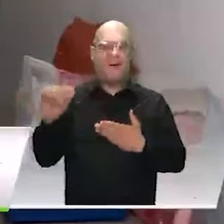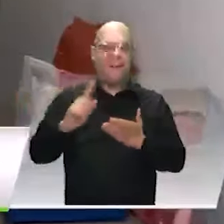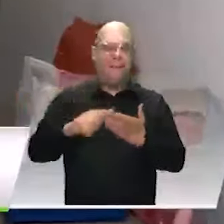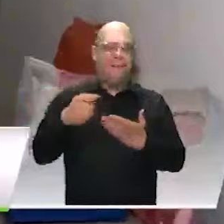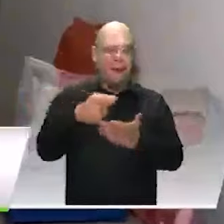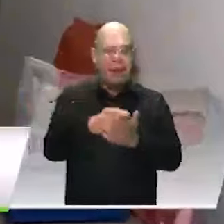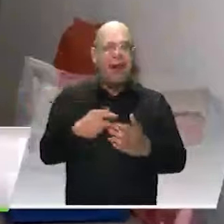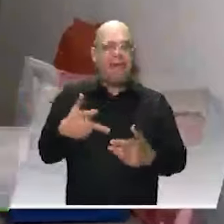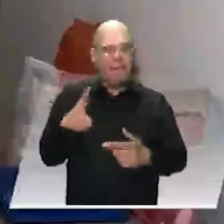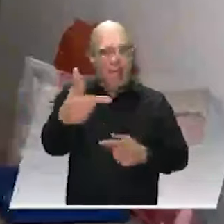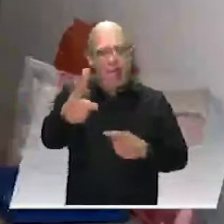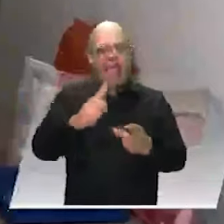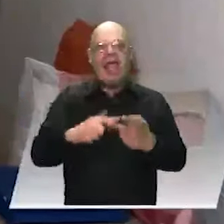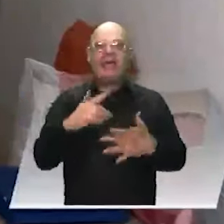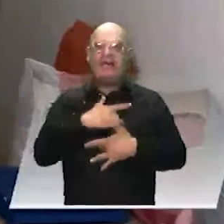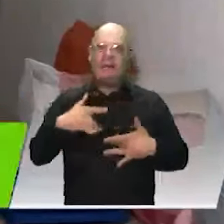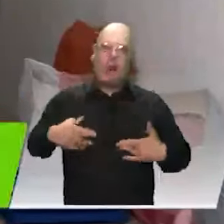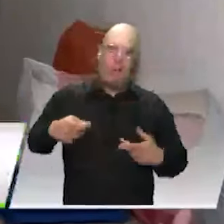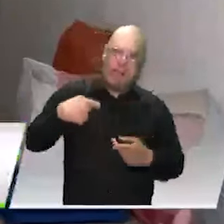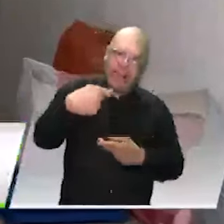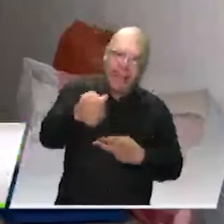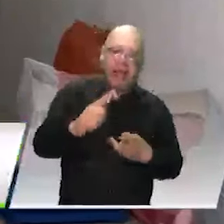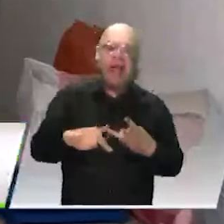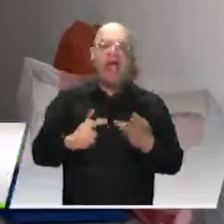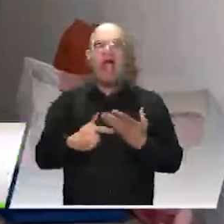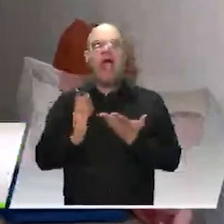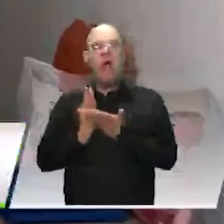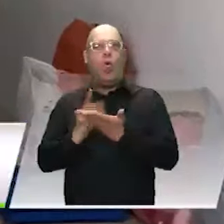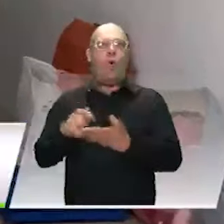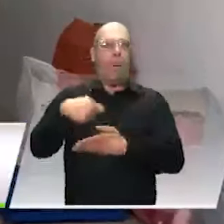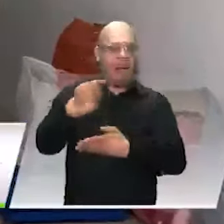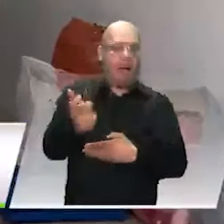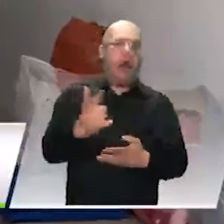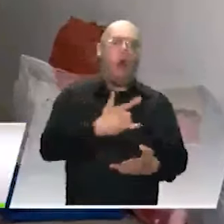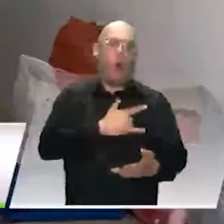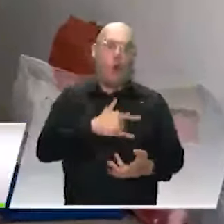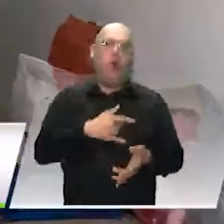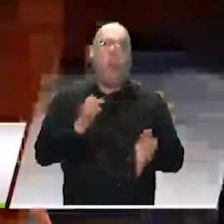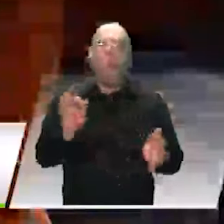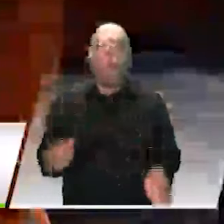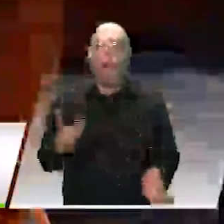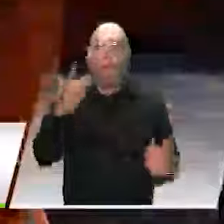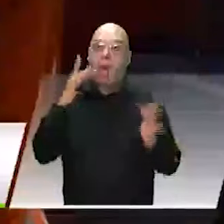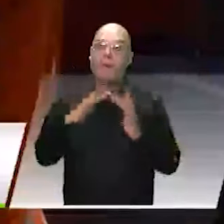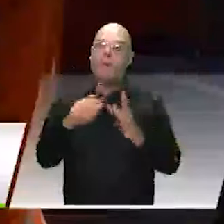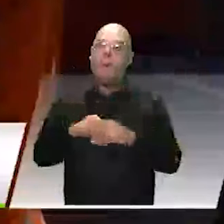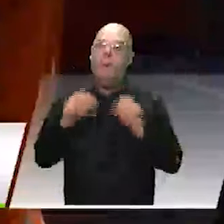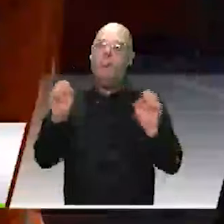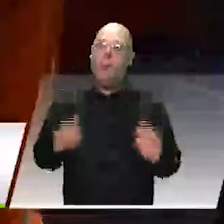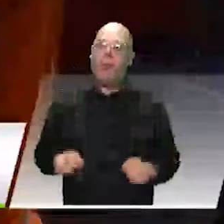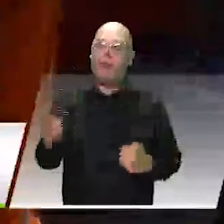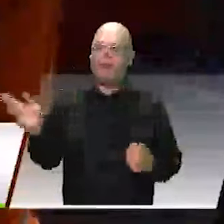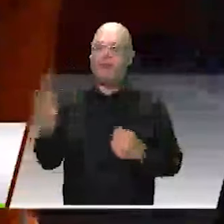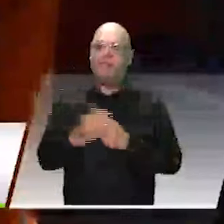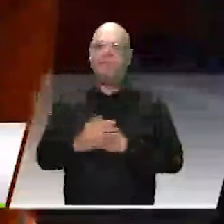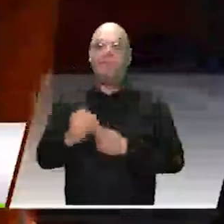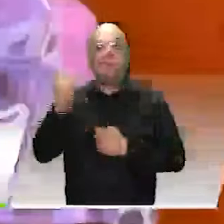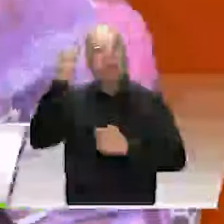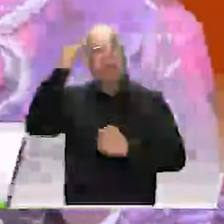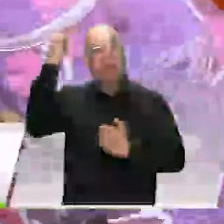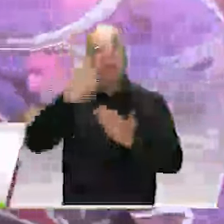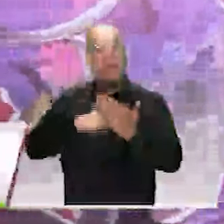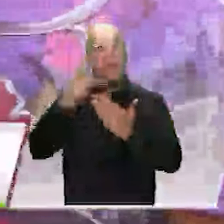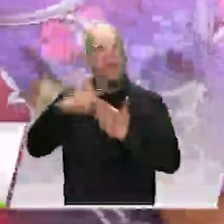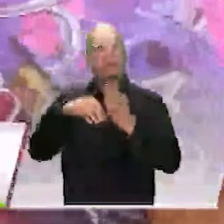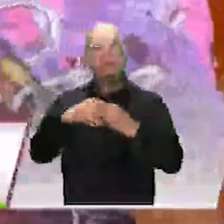otras cosas, y hasta la misma educación en universidades, donde eso no lo podían hacer anteriormente. Esta propuesta innovadora de economía llegó a finales